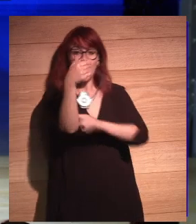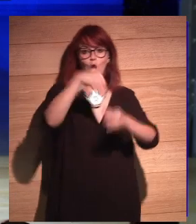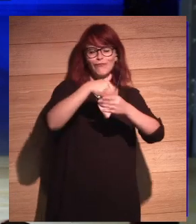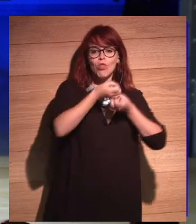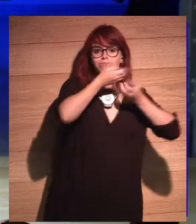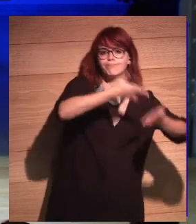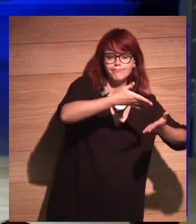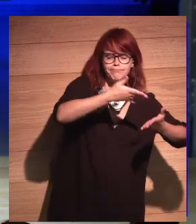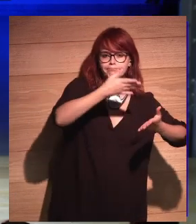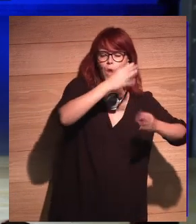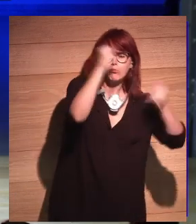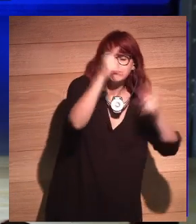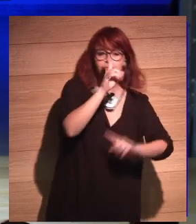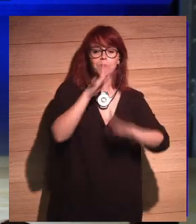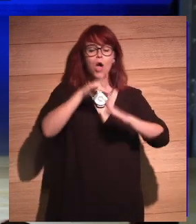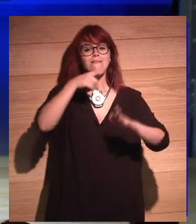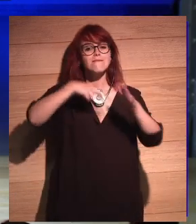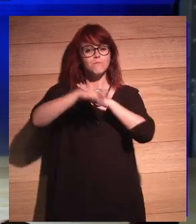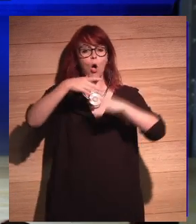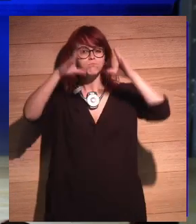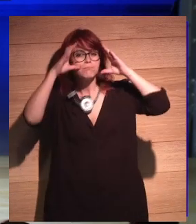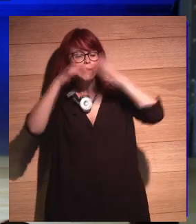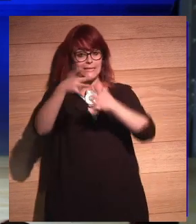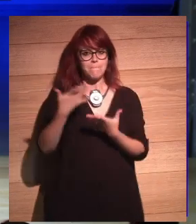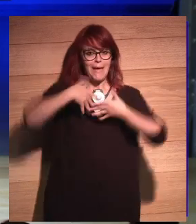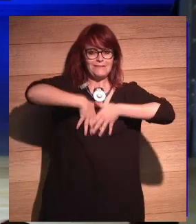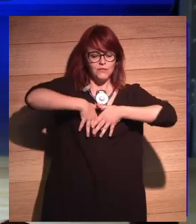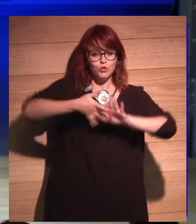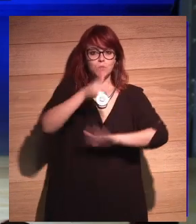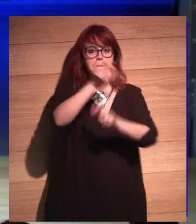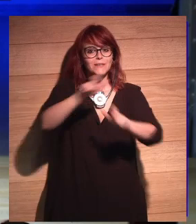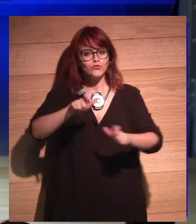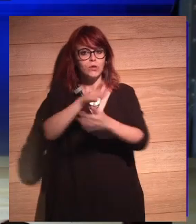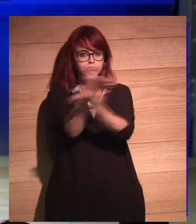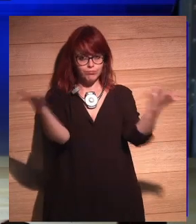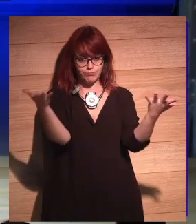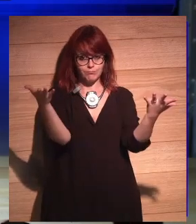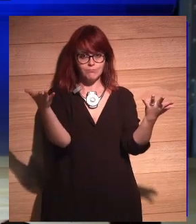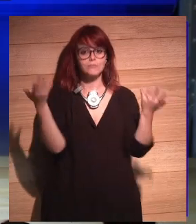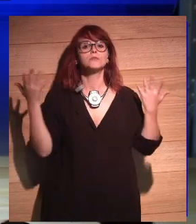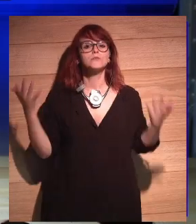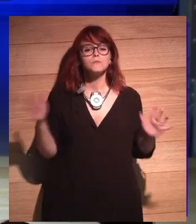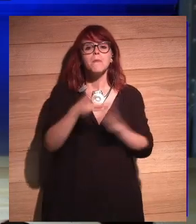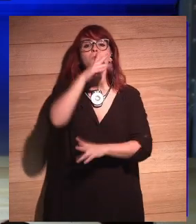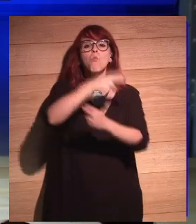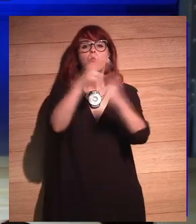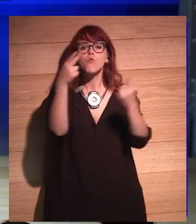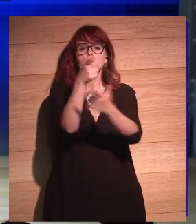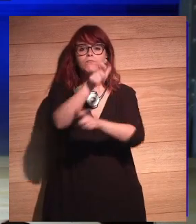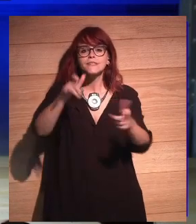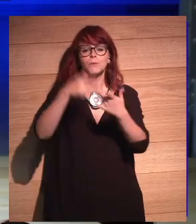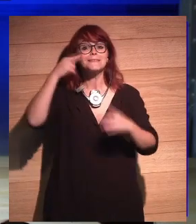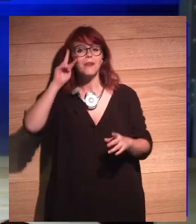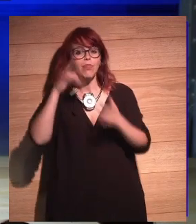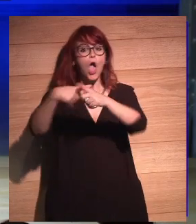Sí, yo estoy convencido de que los medios inmersivos son para más de una persona. Entonces, ¿qué pasa con el público? ¿Qué pasa con las